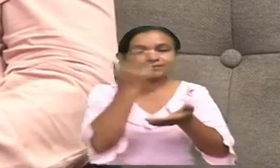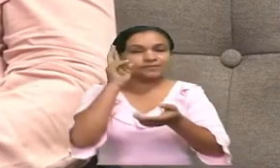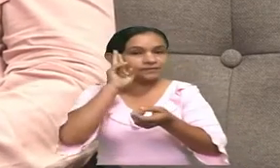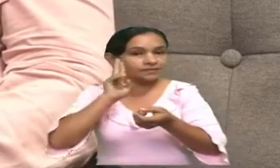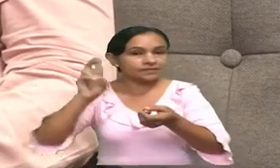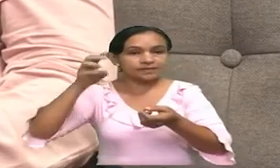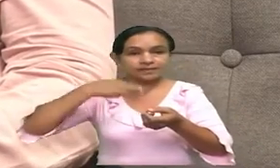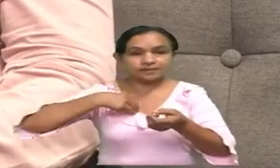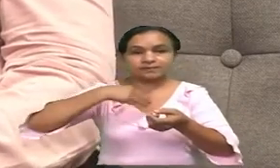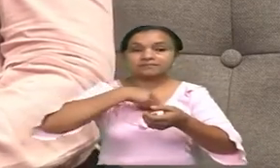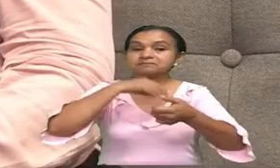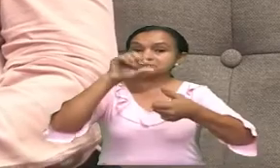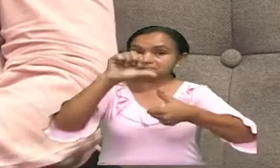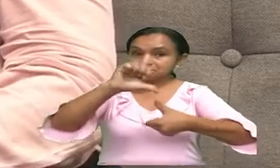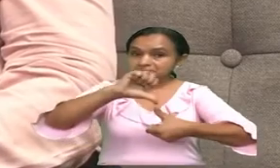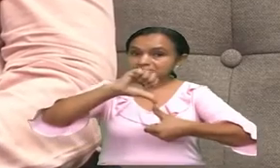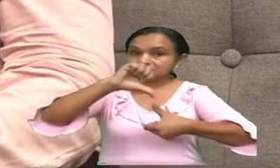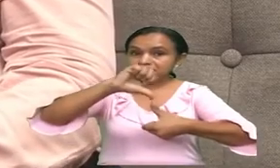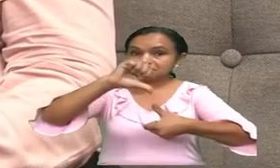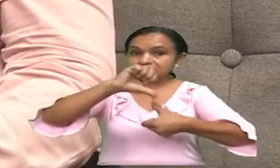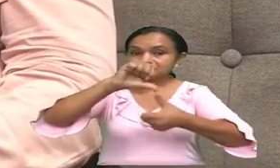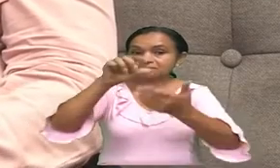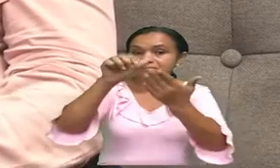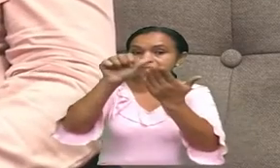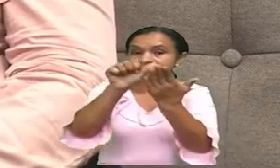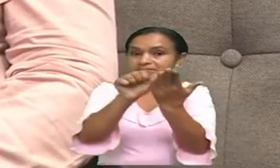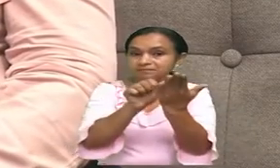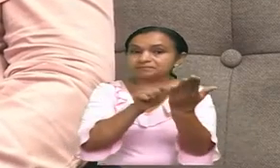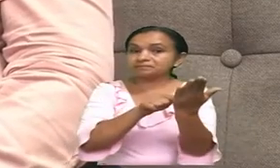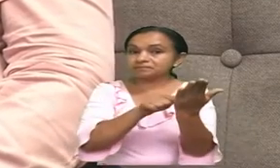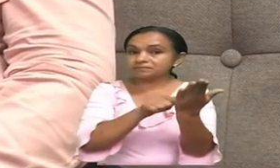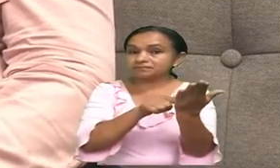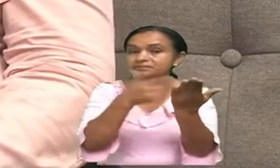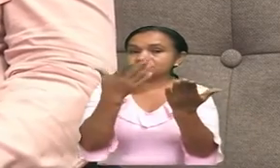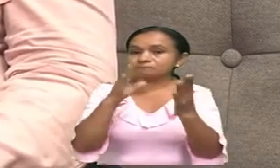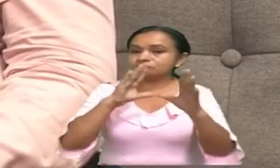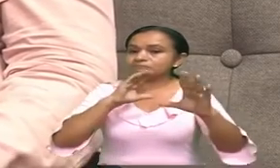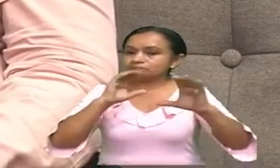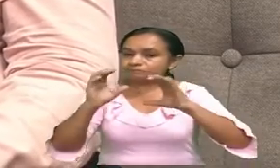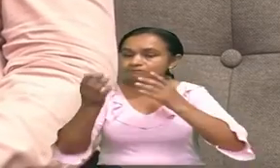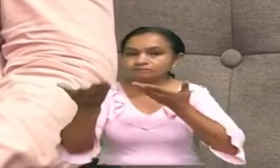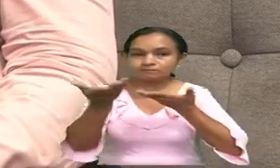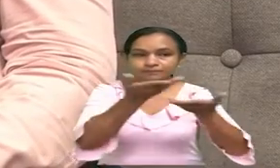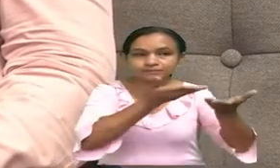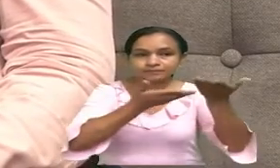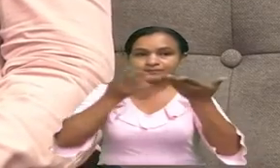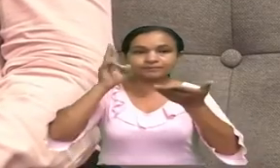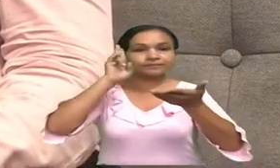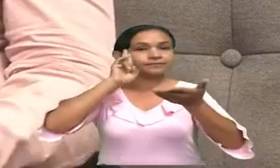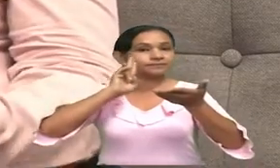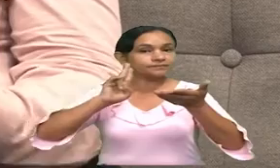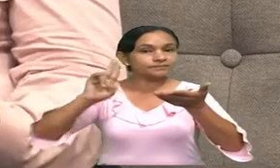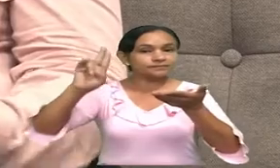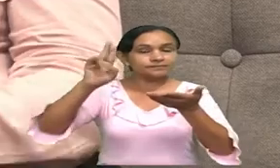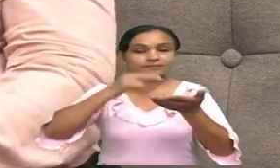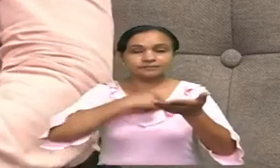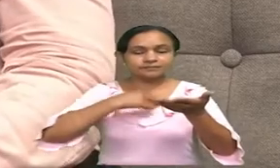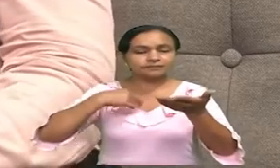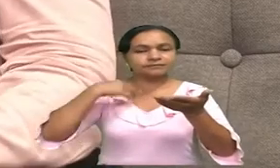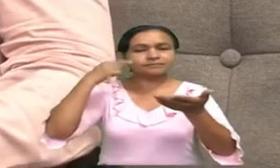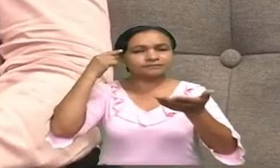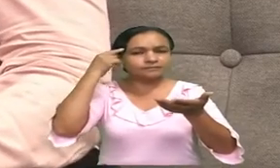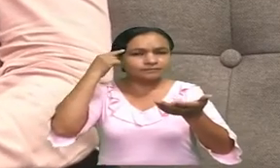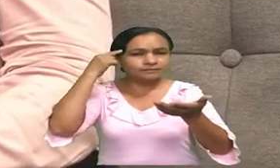de Centroamérica. Y la agenda, pues una agenda de debate académico, de hacer una reflexión